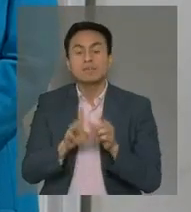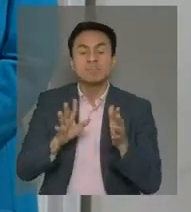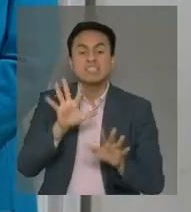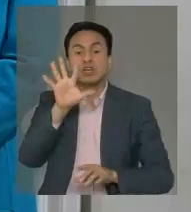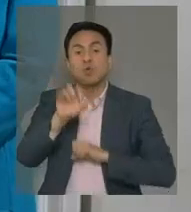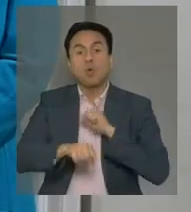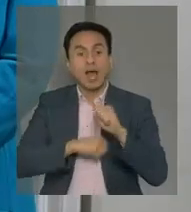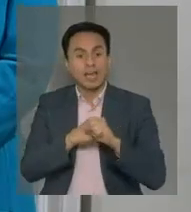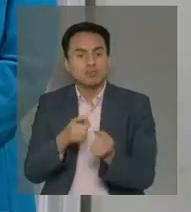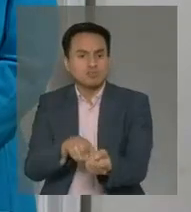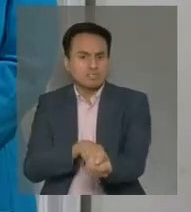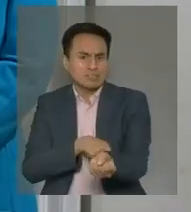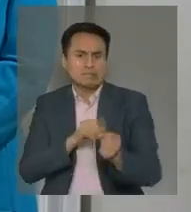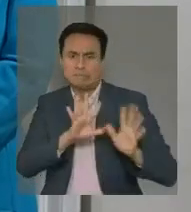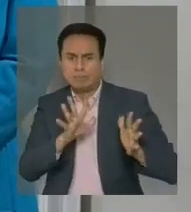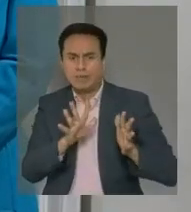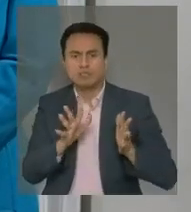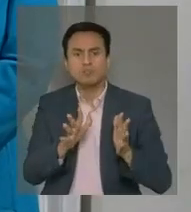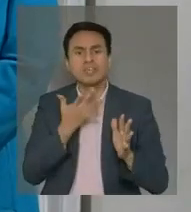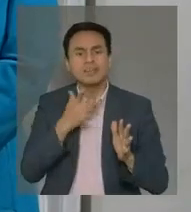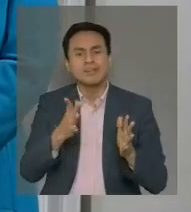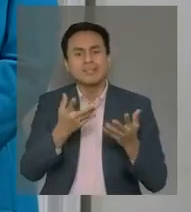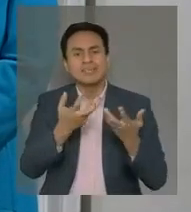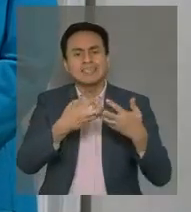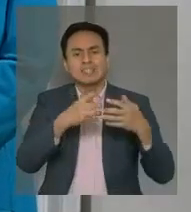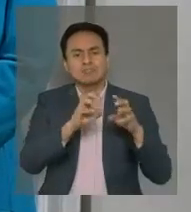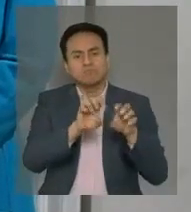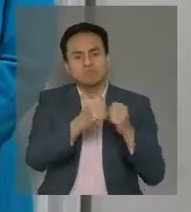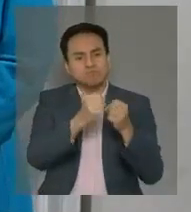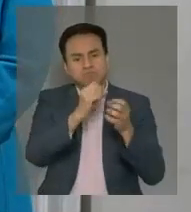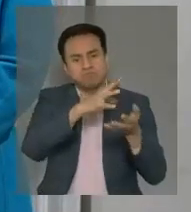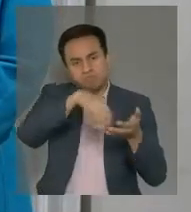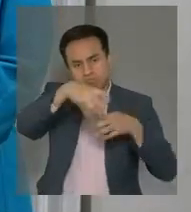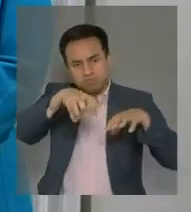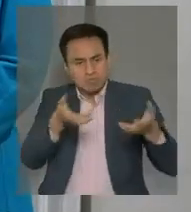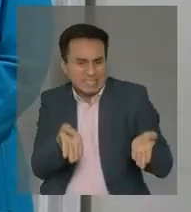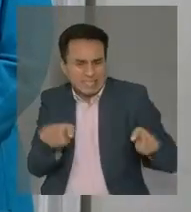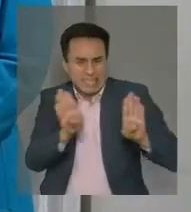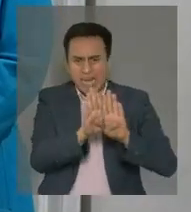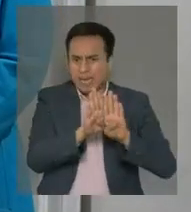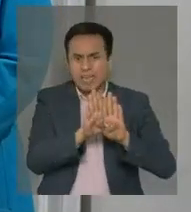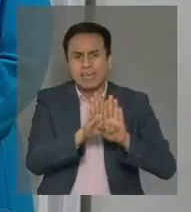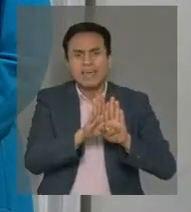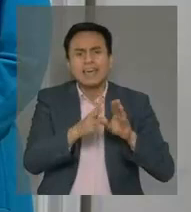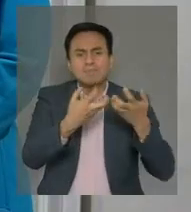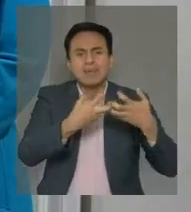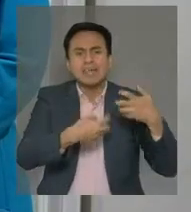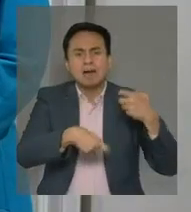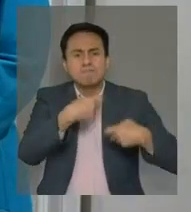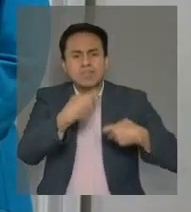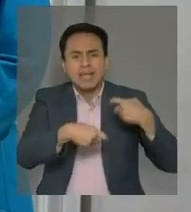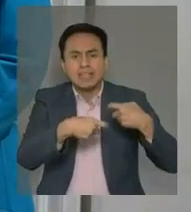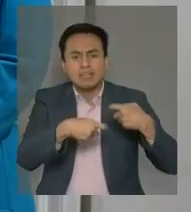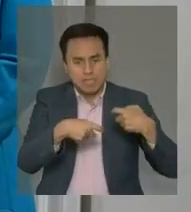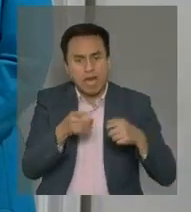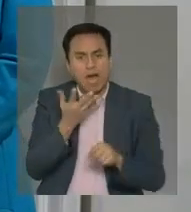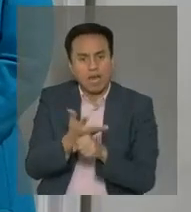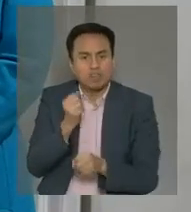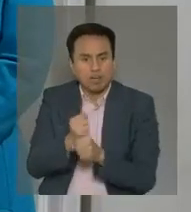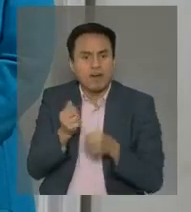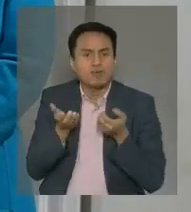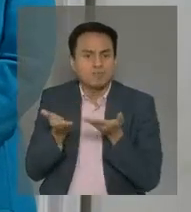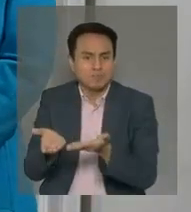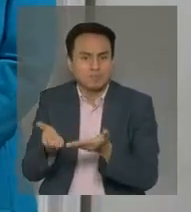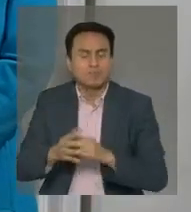menos cinco años por el desmantelamiento y cierre definitivo de la fundición habrá trabajo para ellos